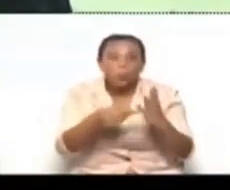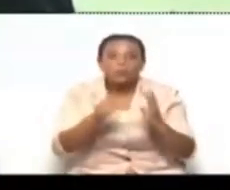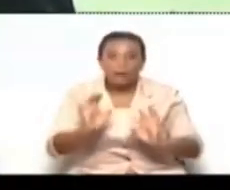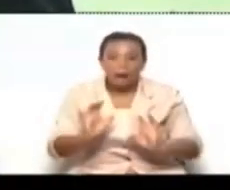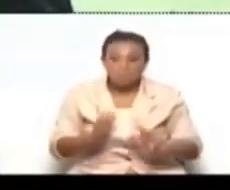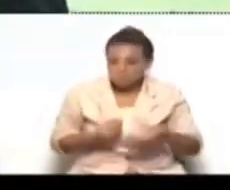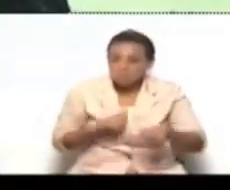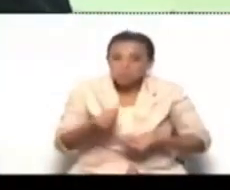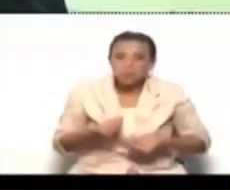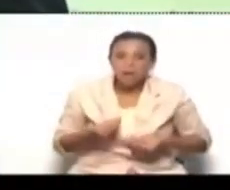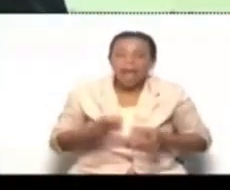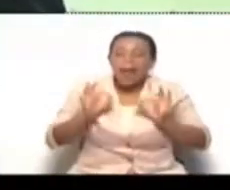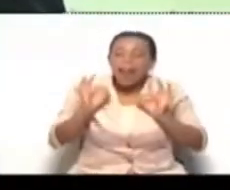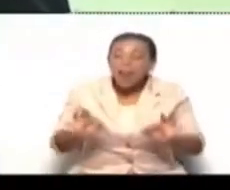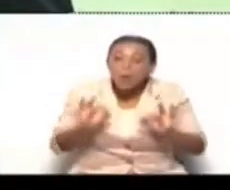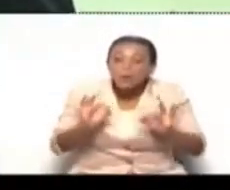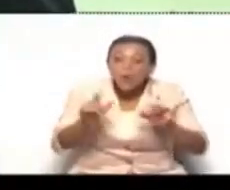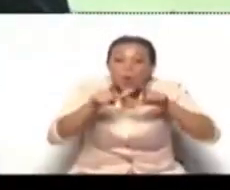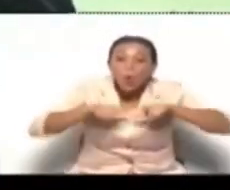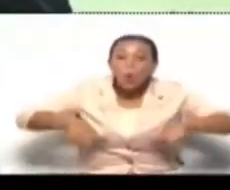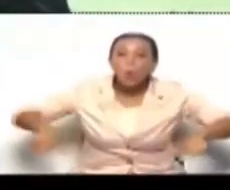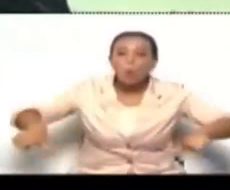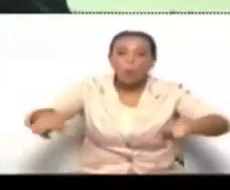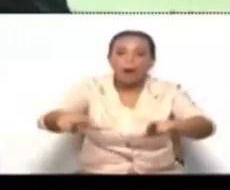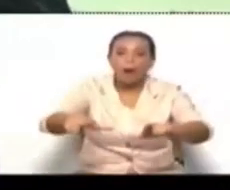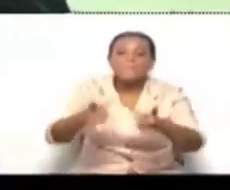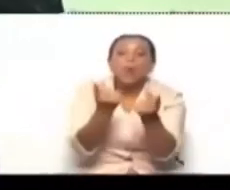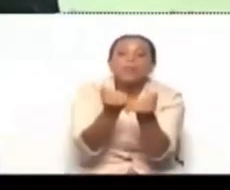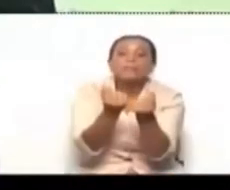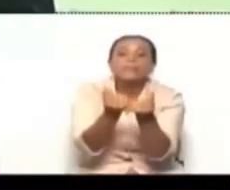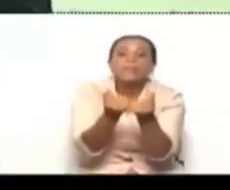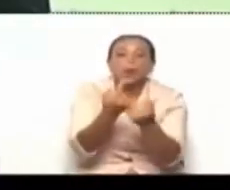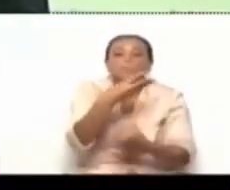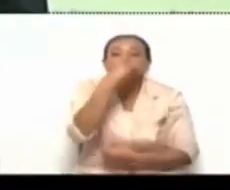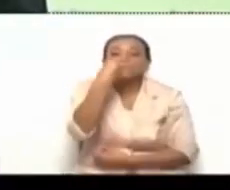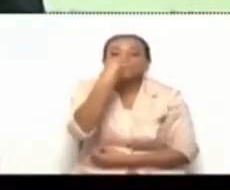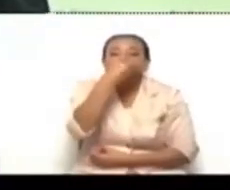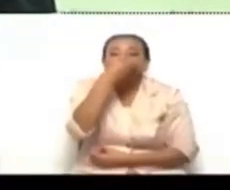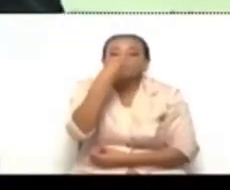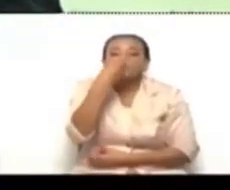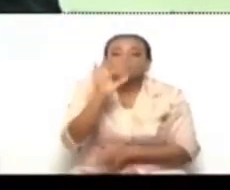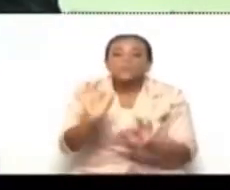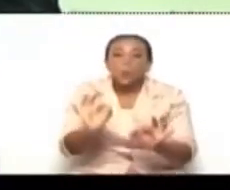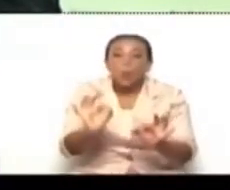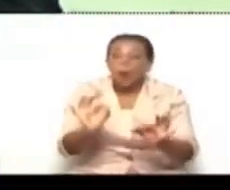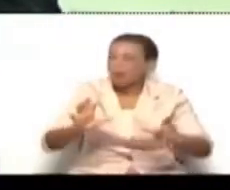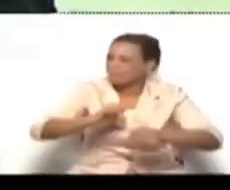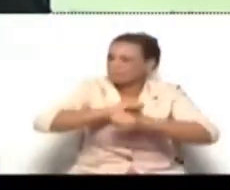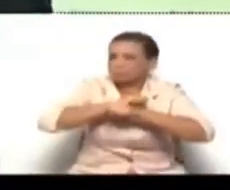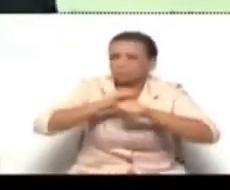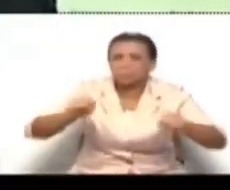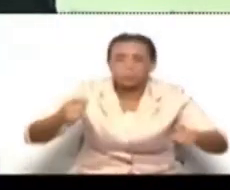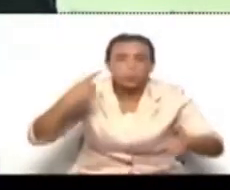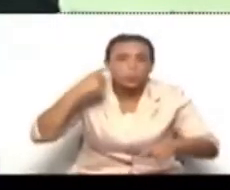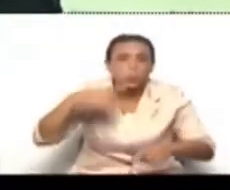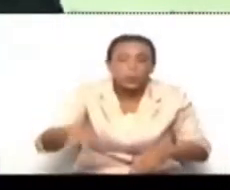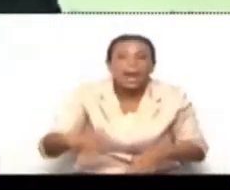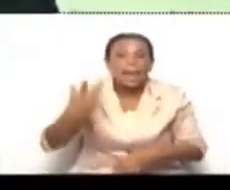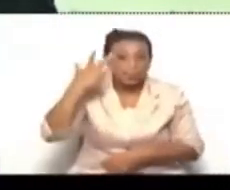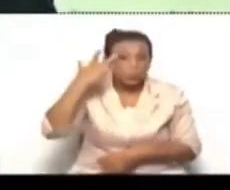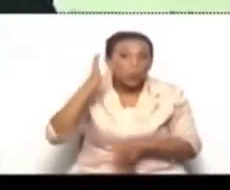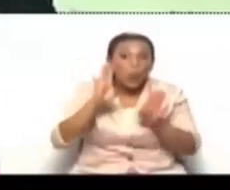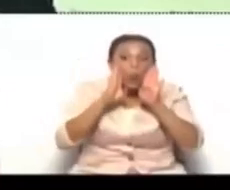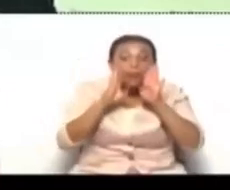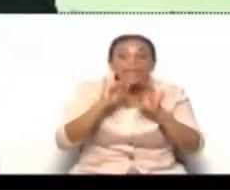cometieron exclusivamente por el dinero, que derrumba totalmente la versión de